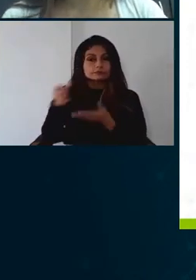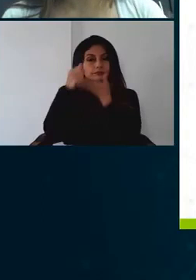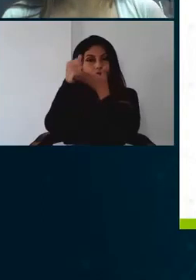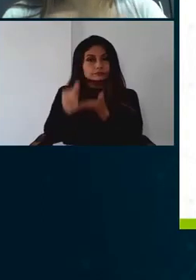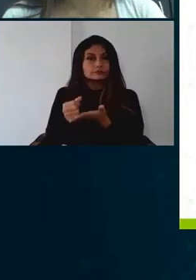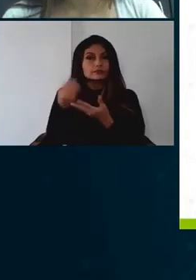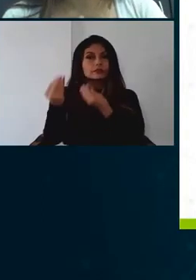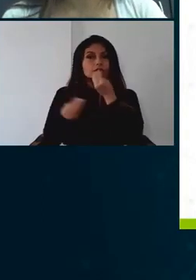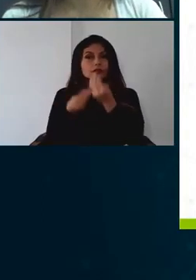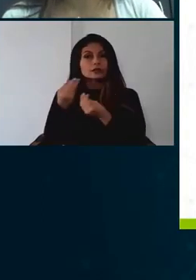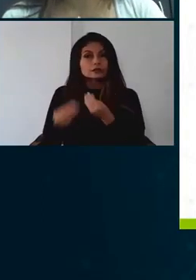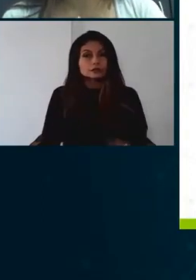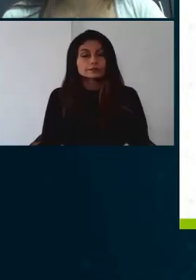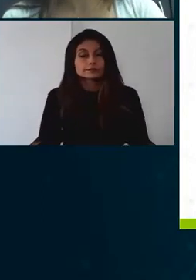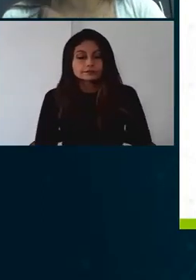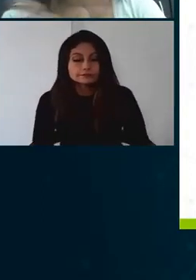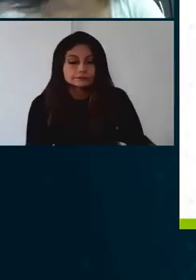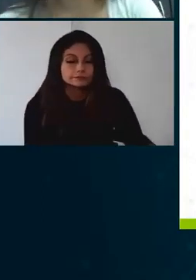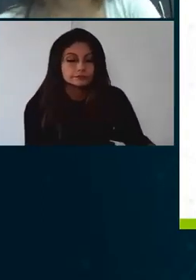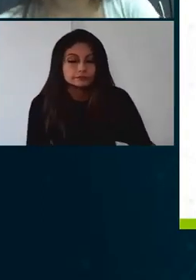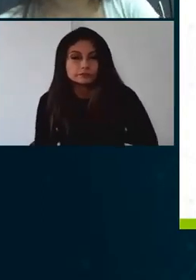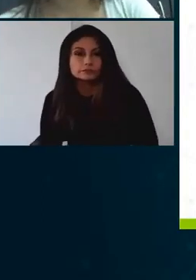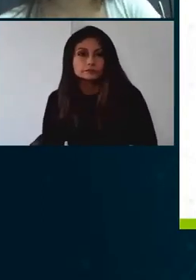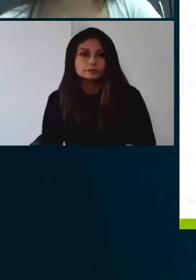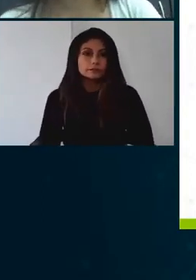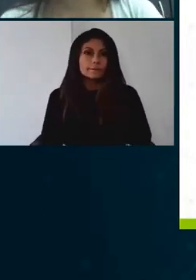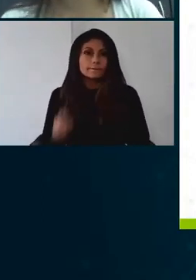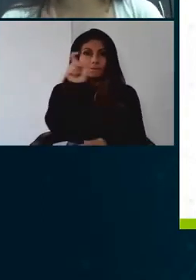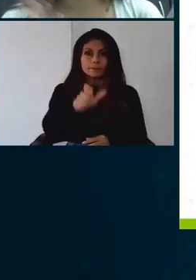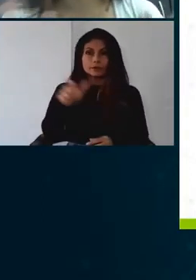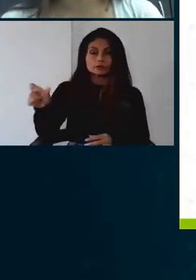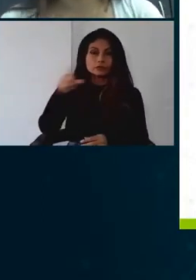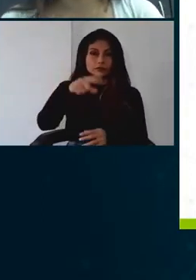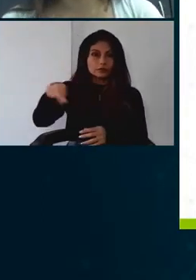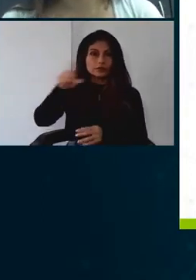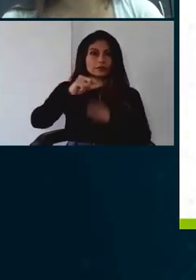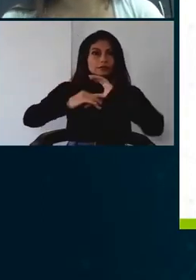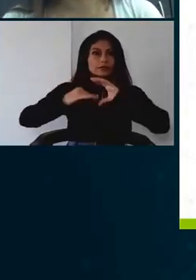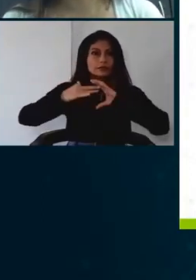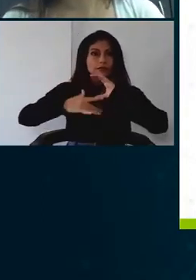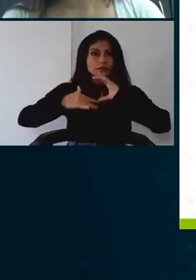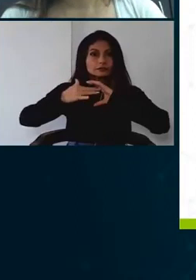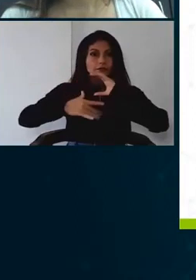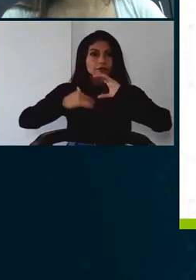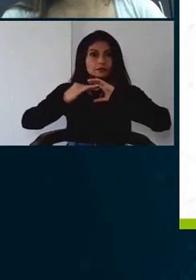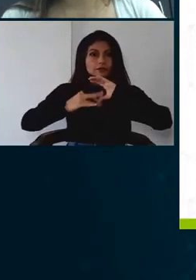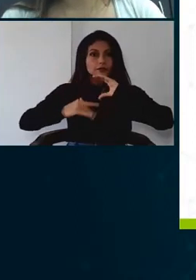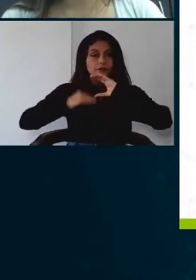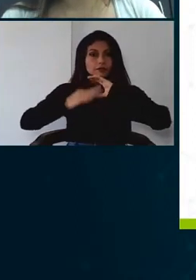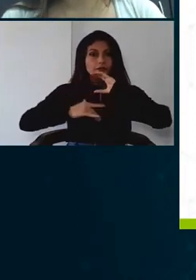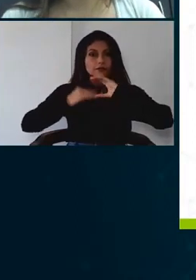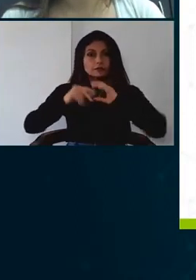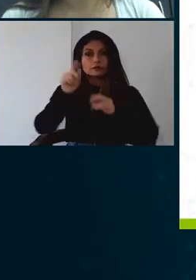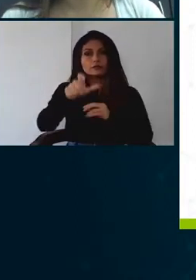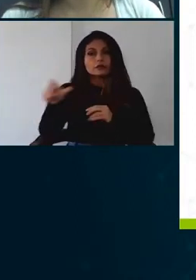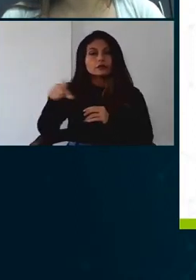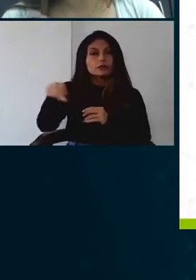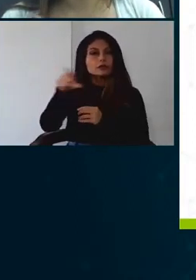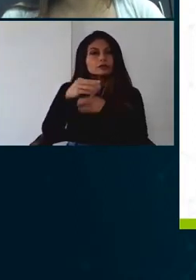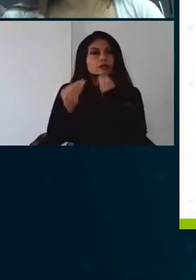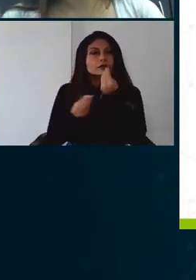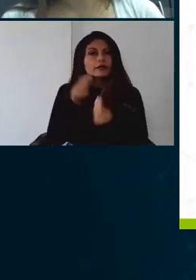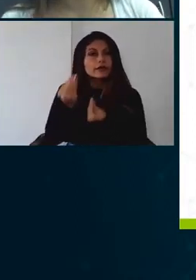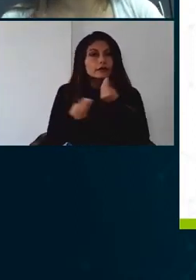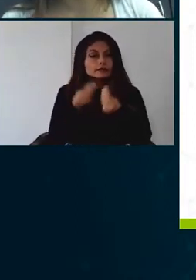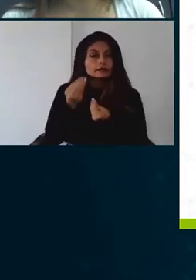a tener lo que es los recicladores. Vemos que los recicladores hoy en día son personas que hacen